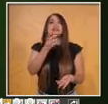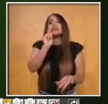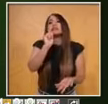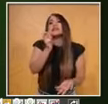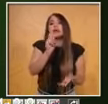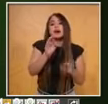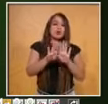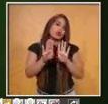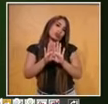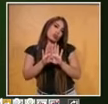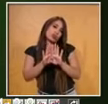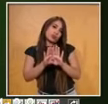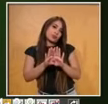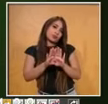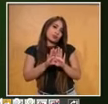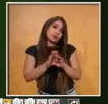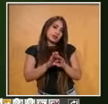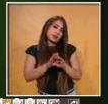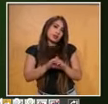es el oro?